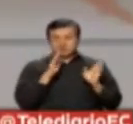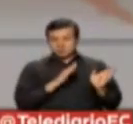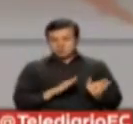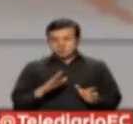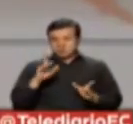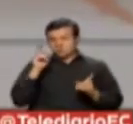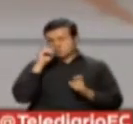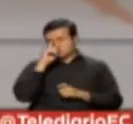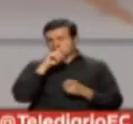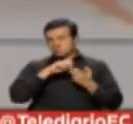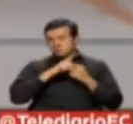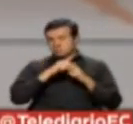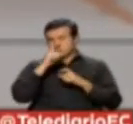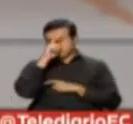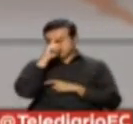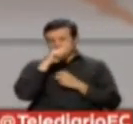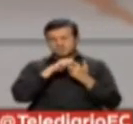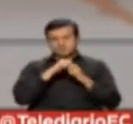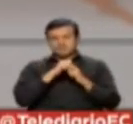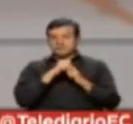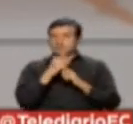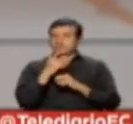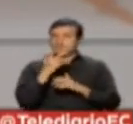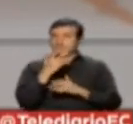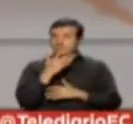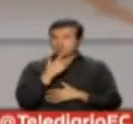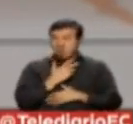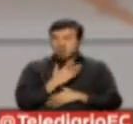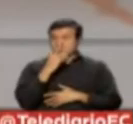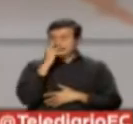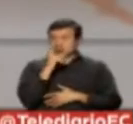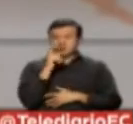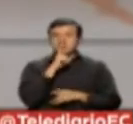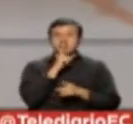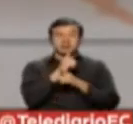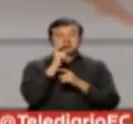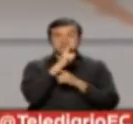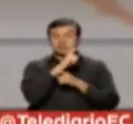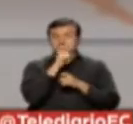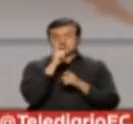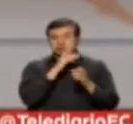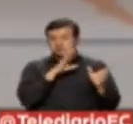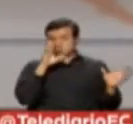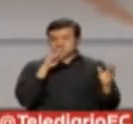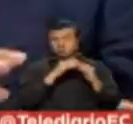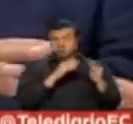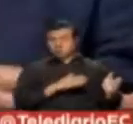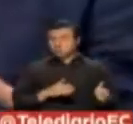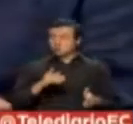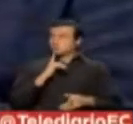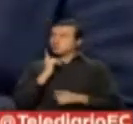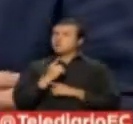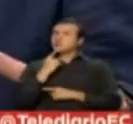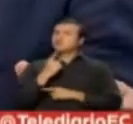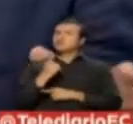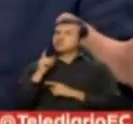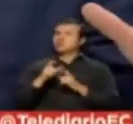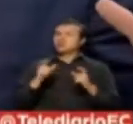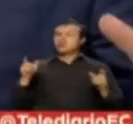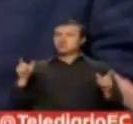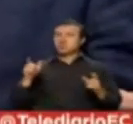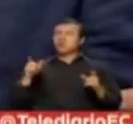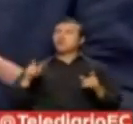complejo maravilloso lindo pero complejo por lo tanto tiene que estar todo en orden ya tenía armado la migración de estudiantes